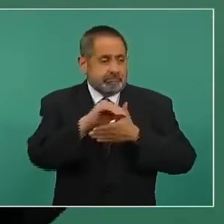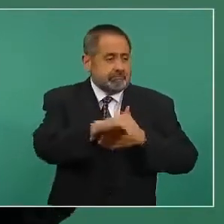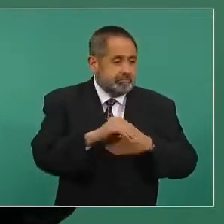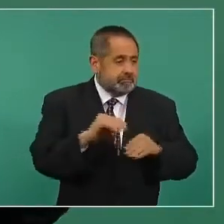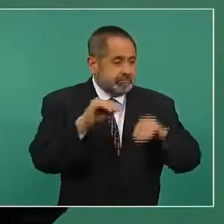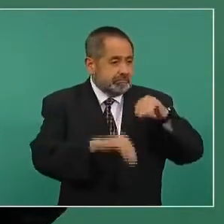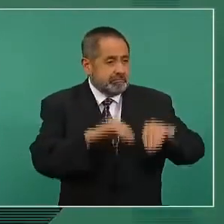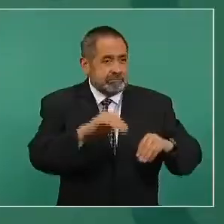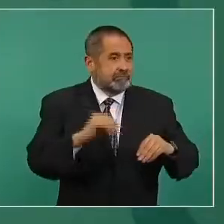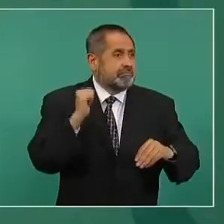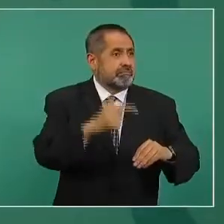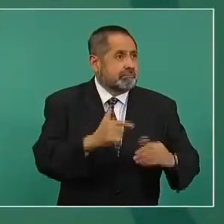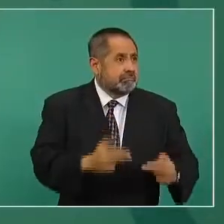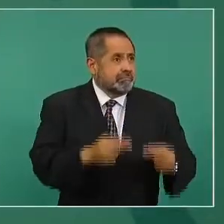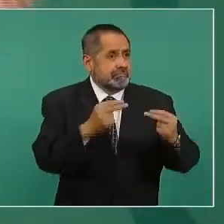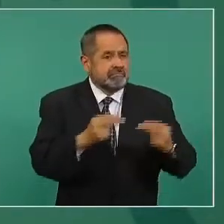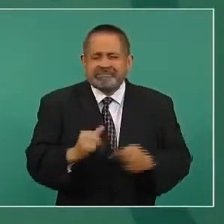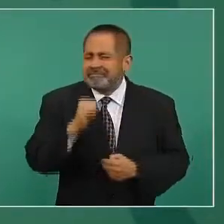hicieron?